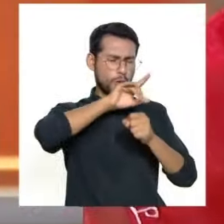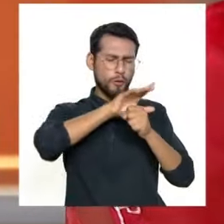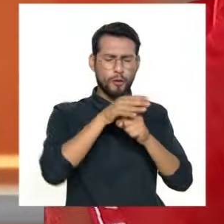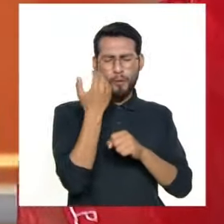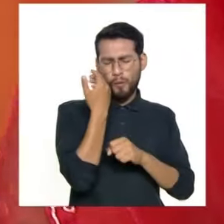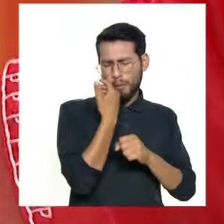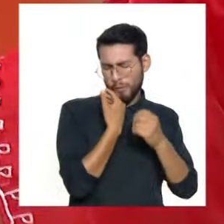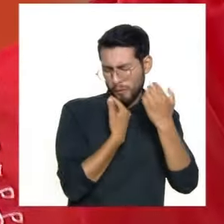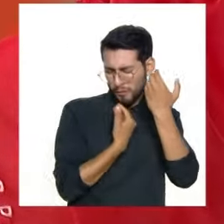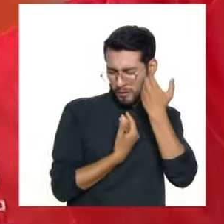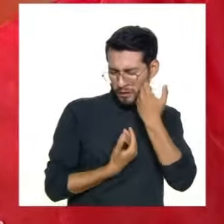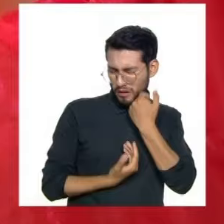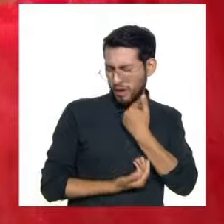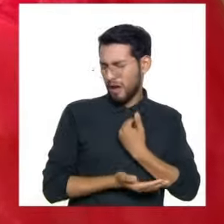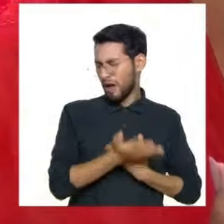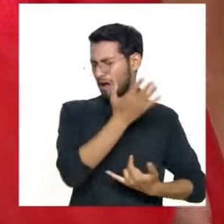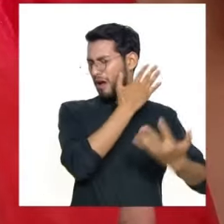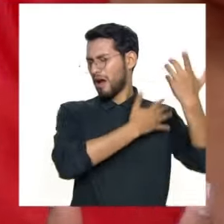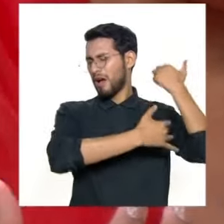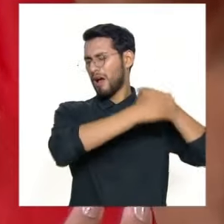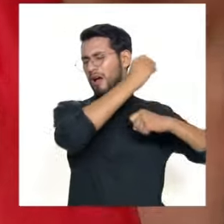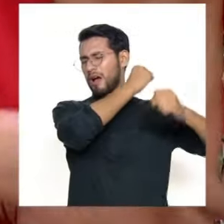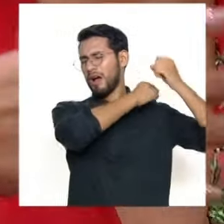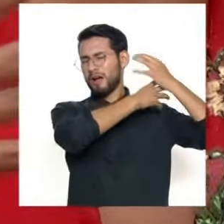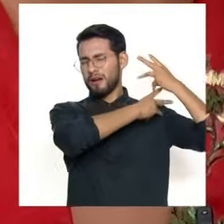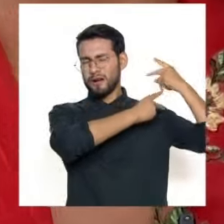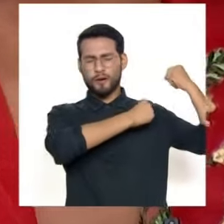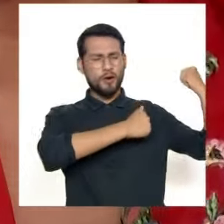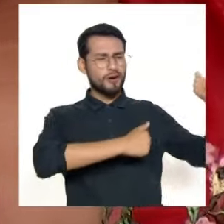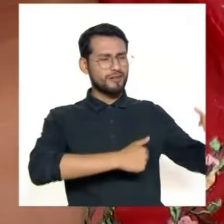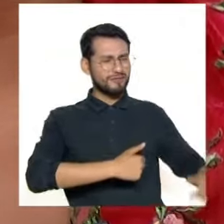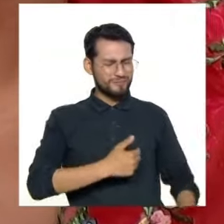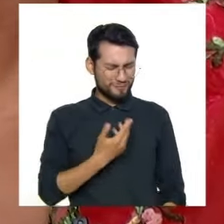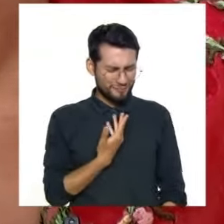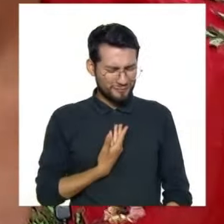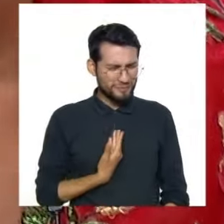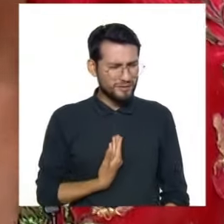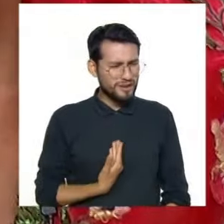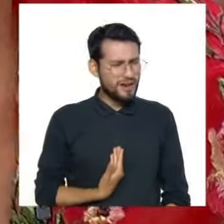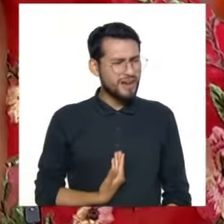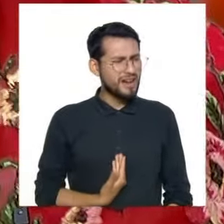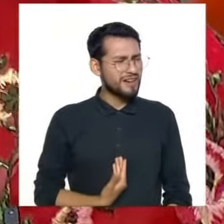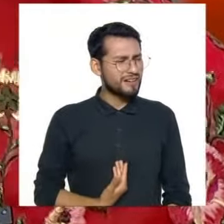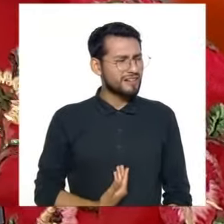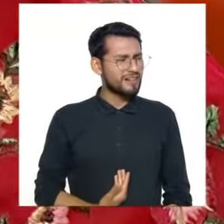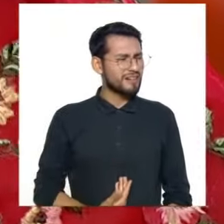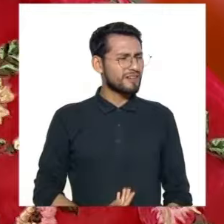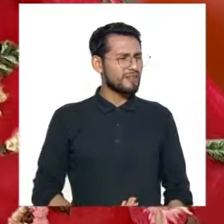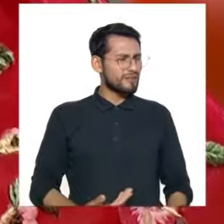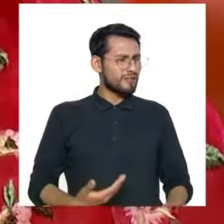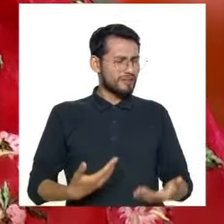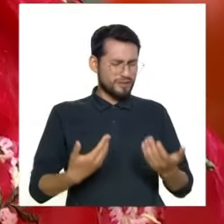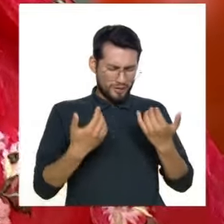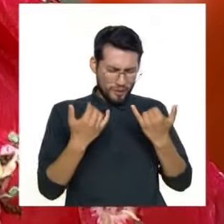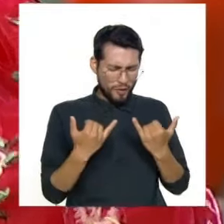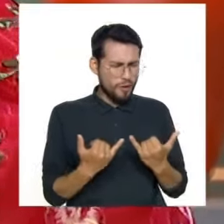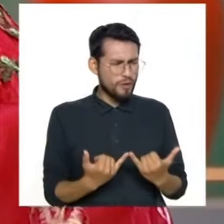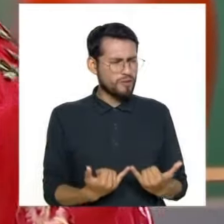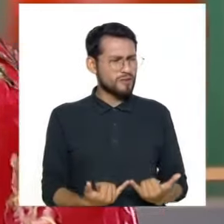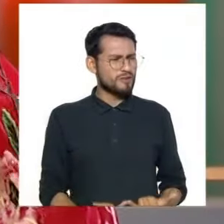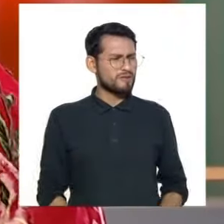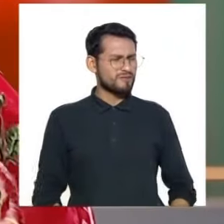caricias hace años yo soy la que hoy